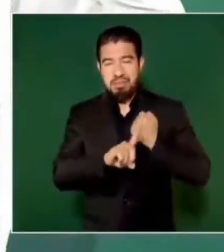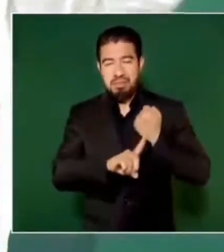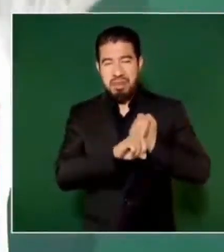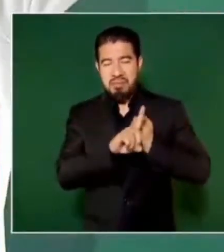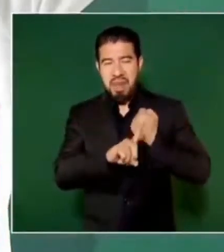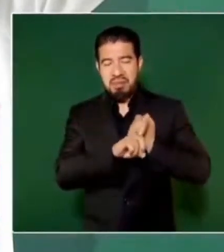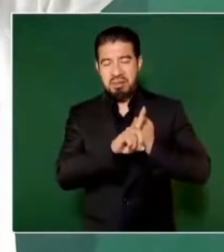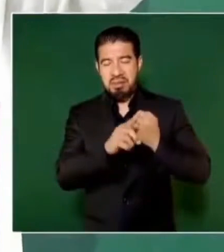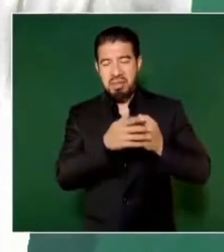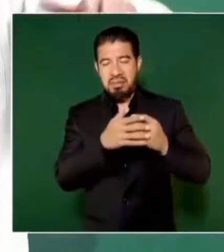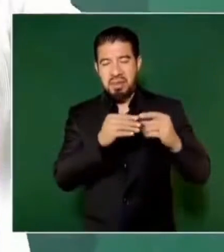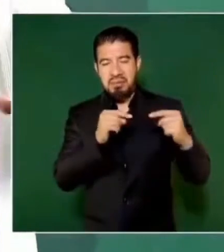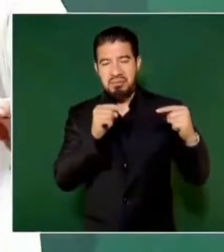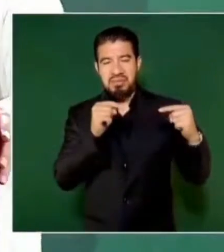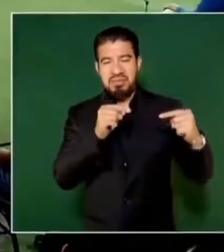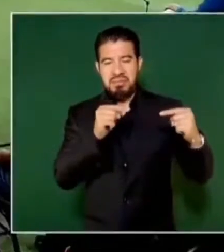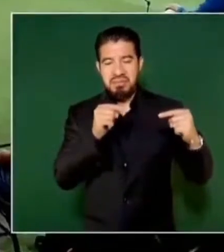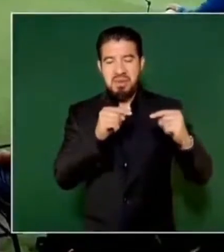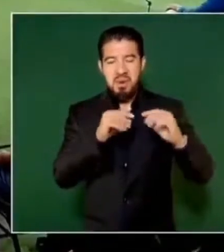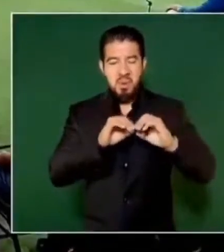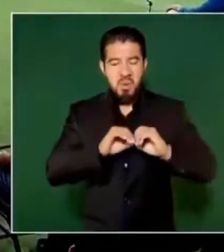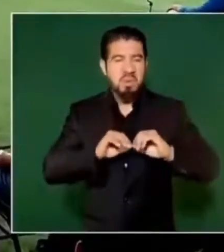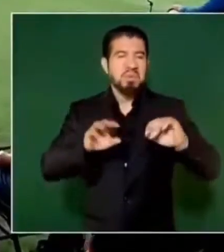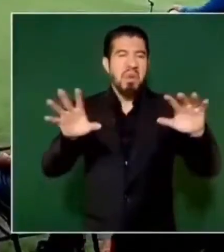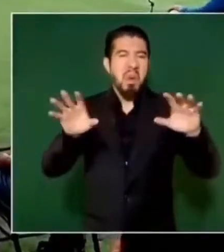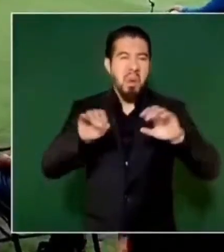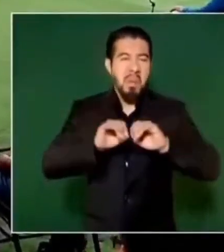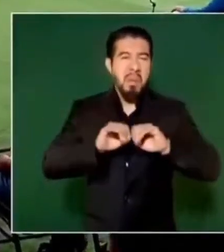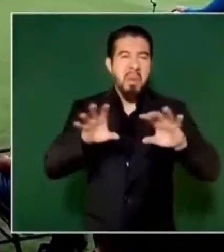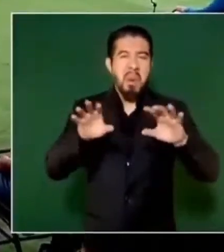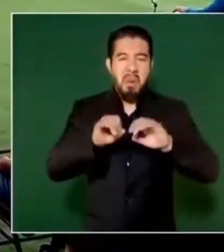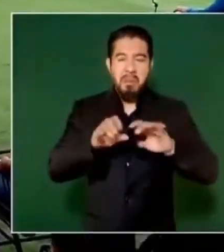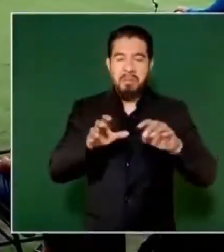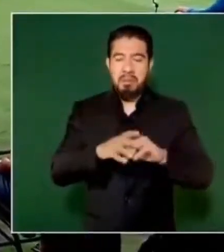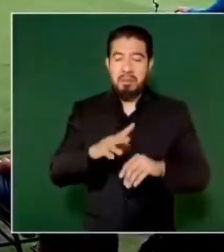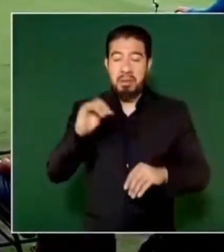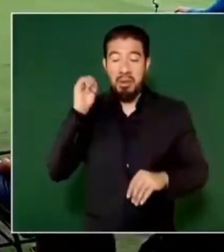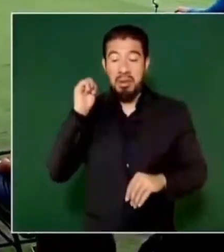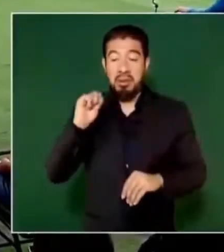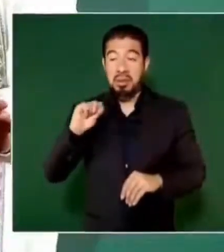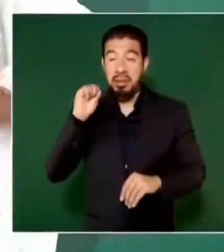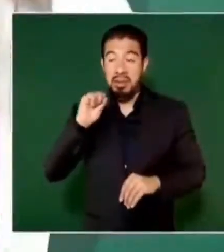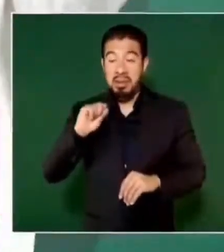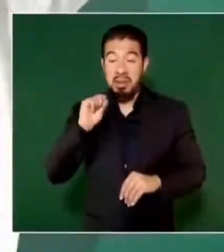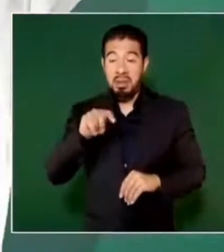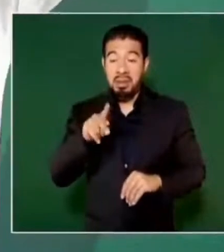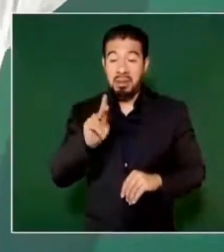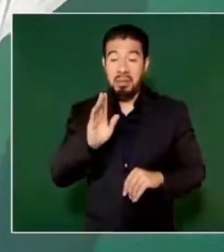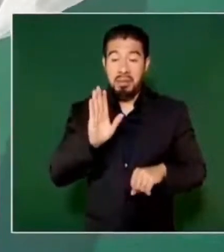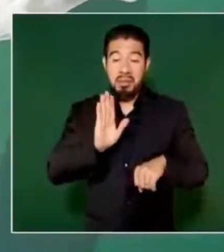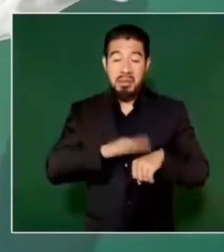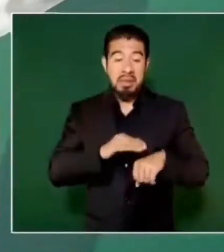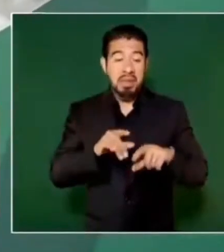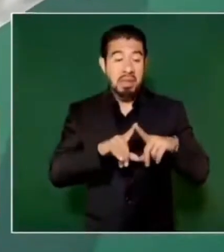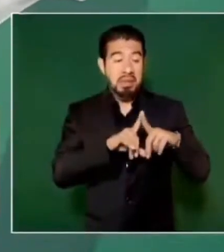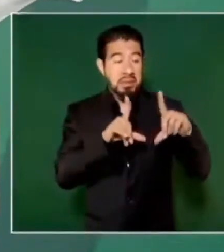y mucha difusión en Tabasco, pero sobre todo a nivel nacional,